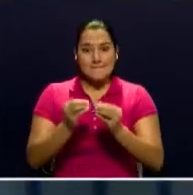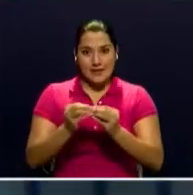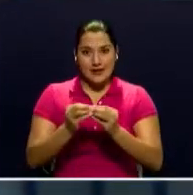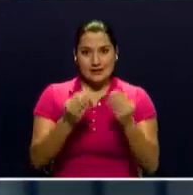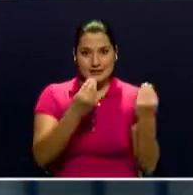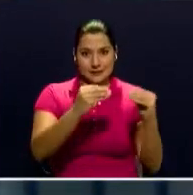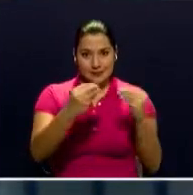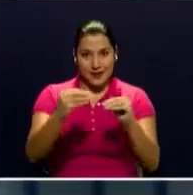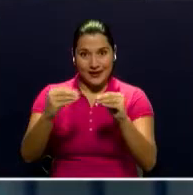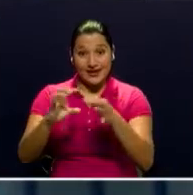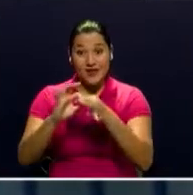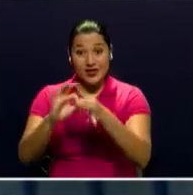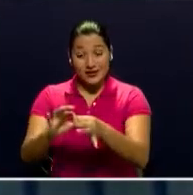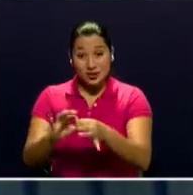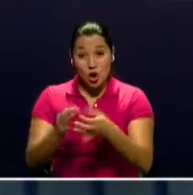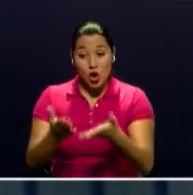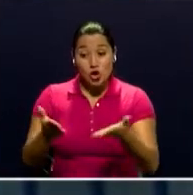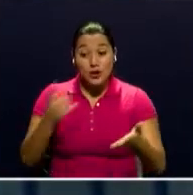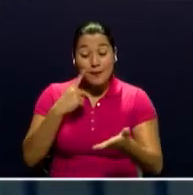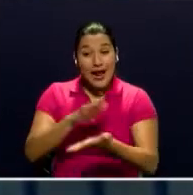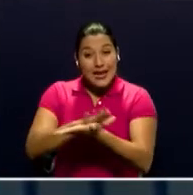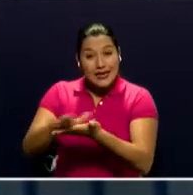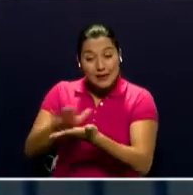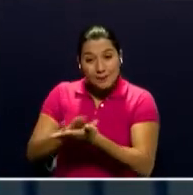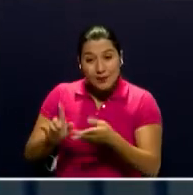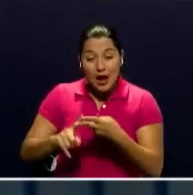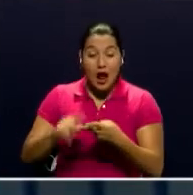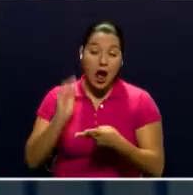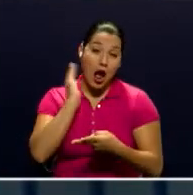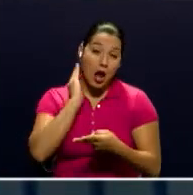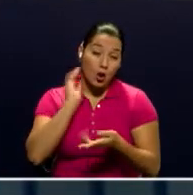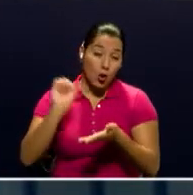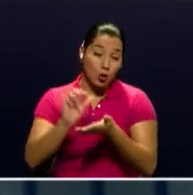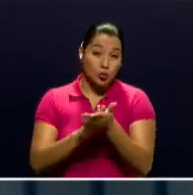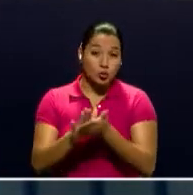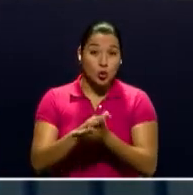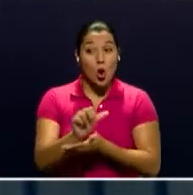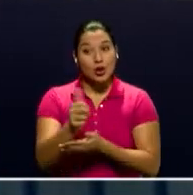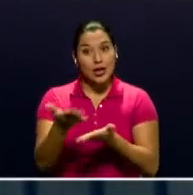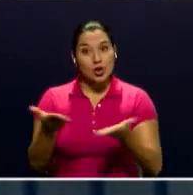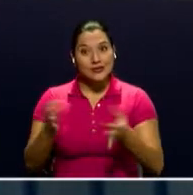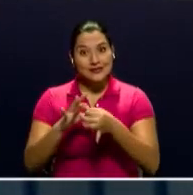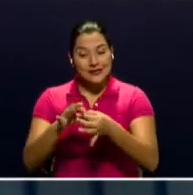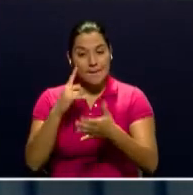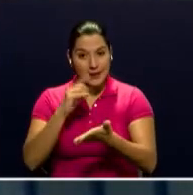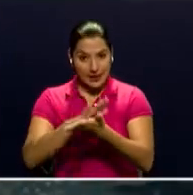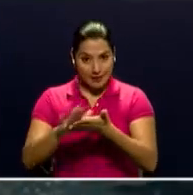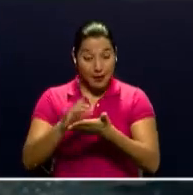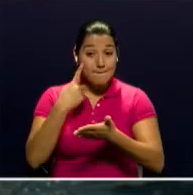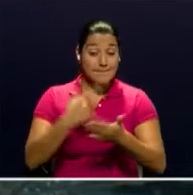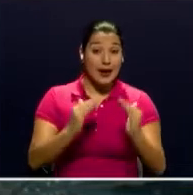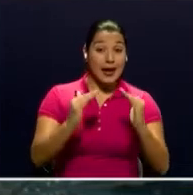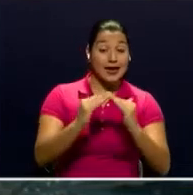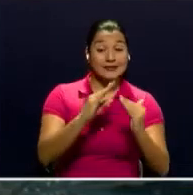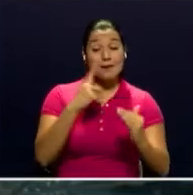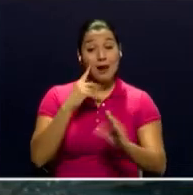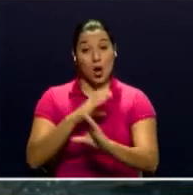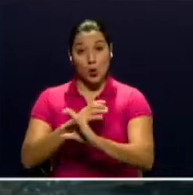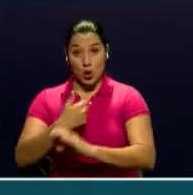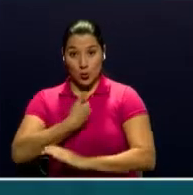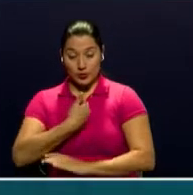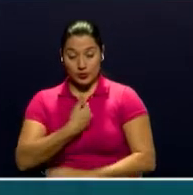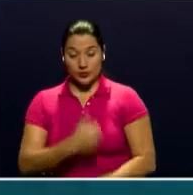últimos días de desinfectantes, alcohol en gel y otros artículos de limpieza, tanto para los hogares como para el cuidado